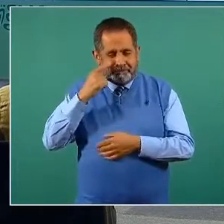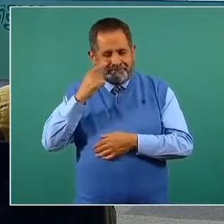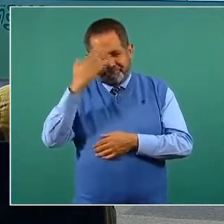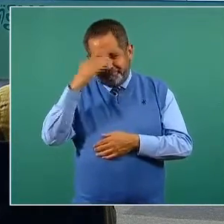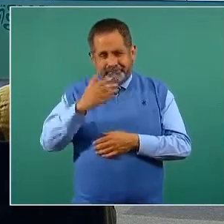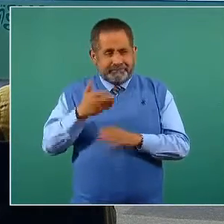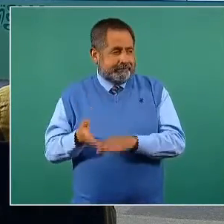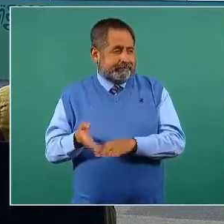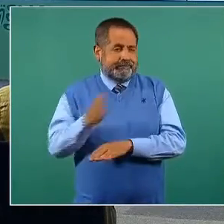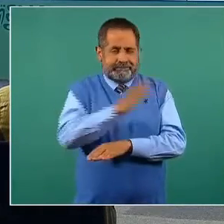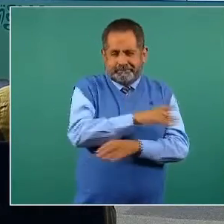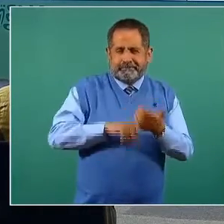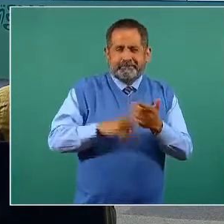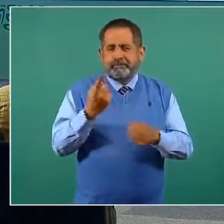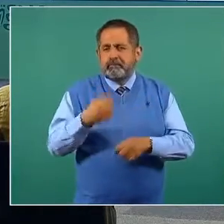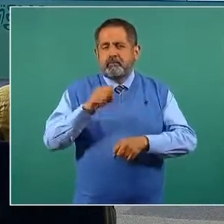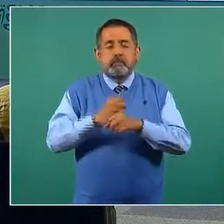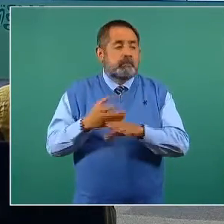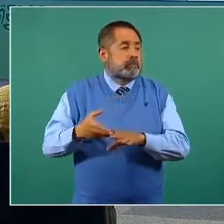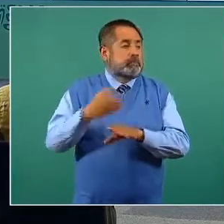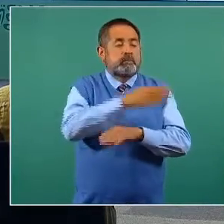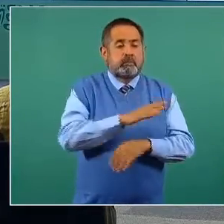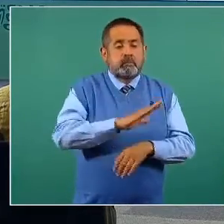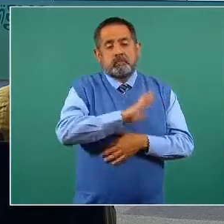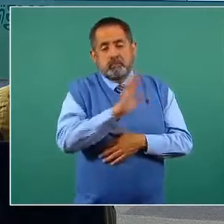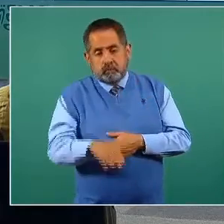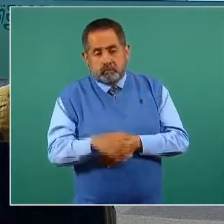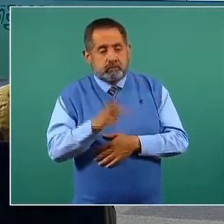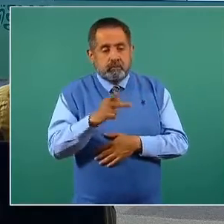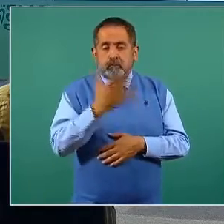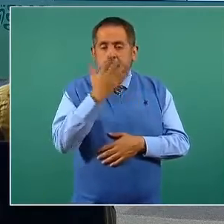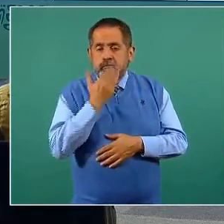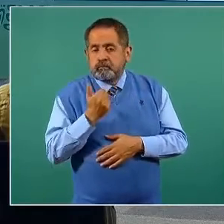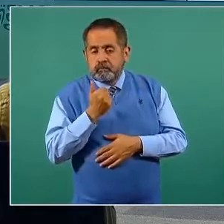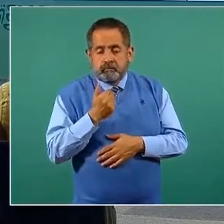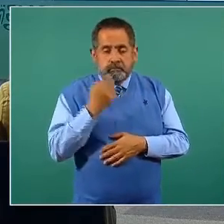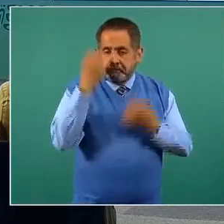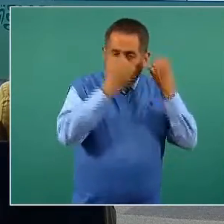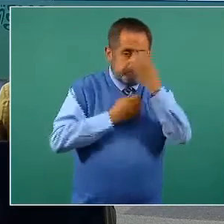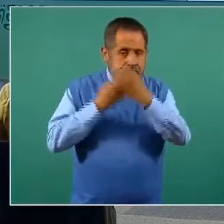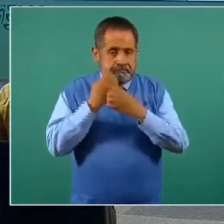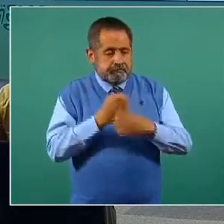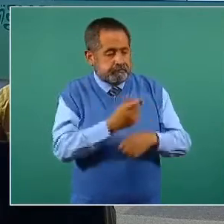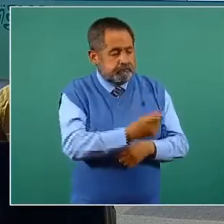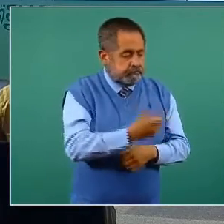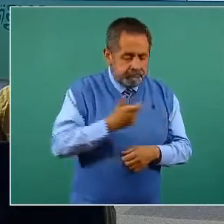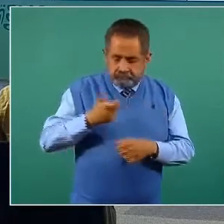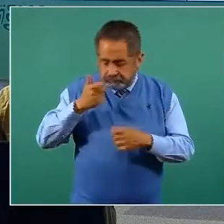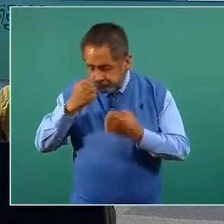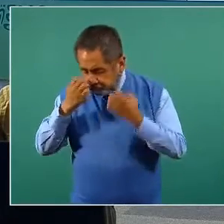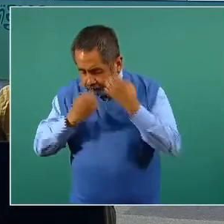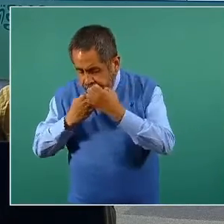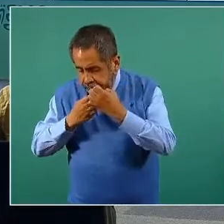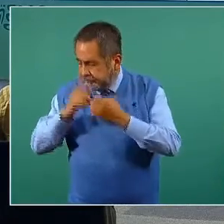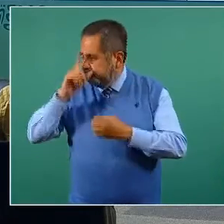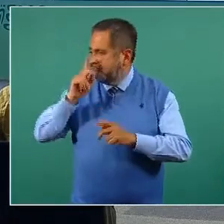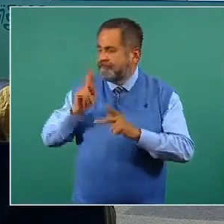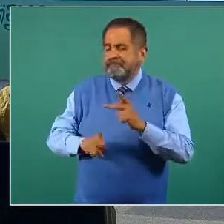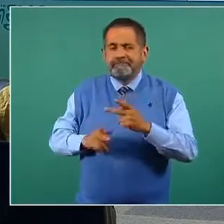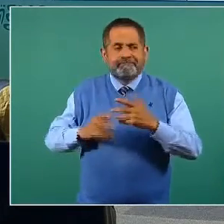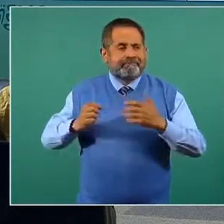posibilidad de una muestra de laboratorio o esta muestra, a pesar de que fue tomada, no llegó a